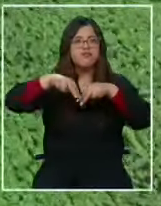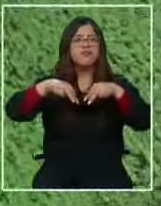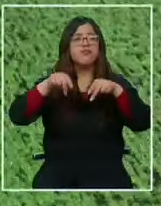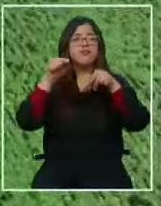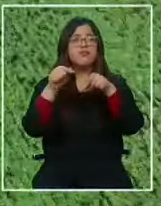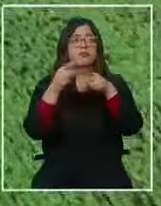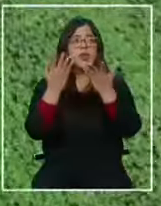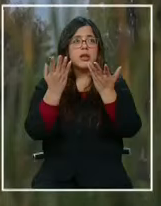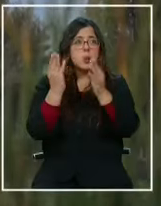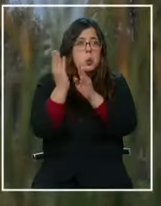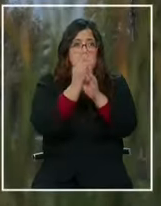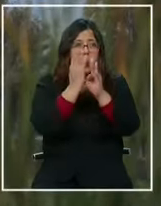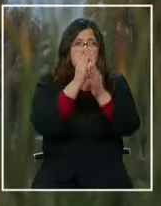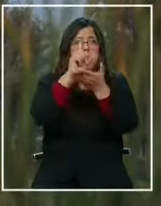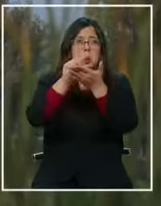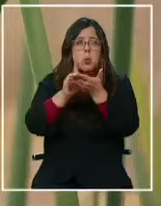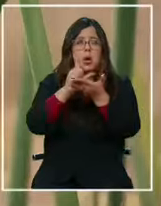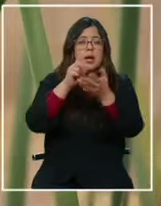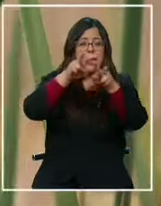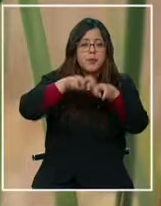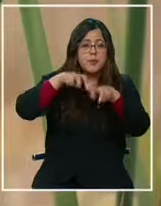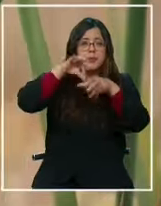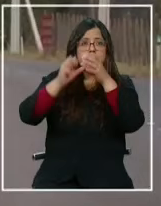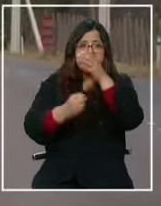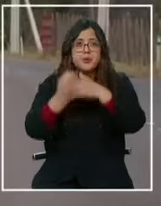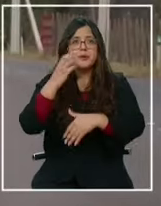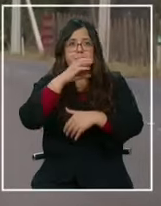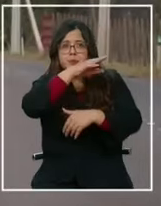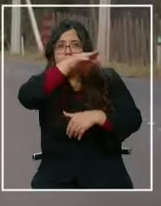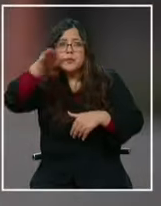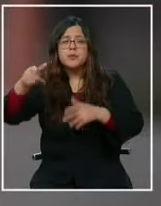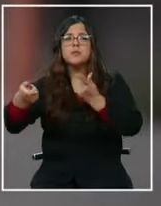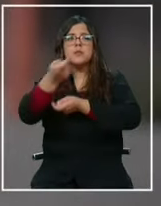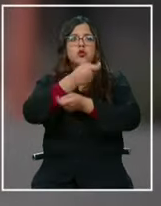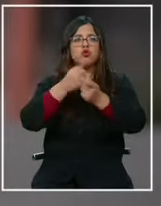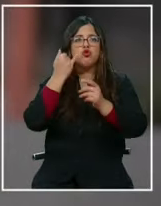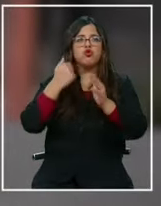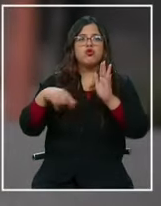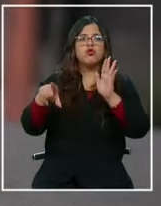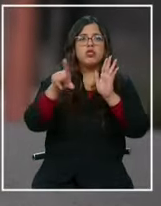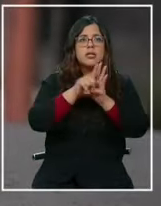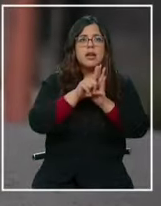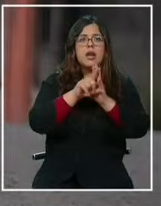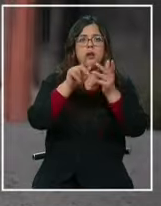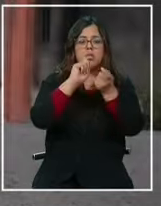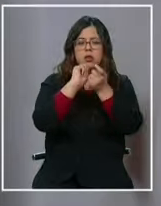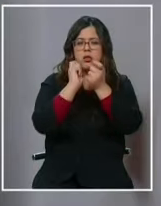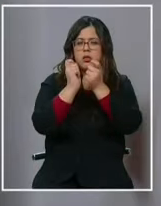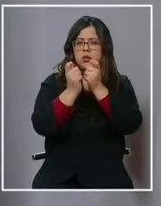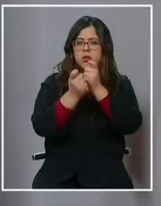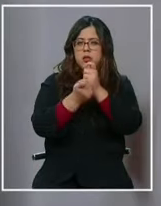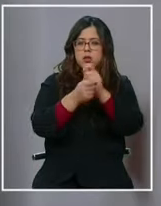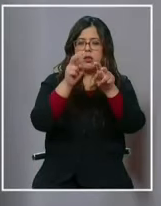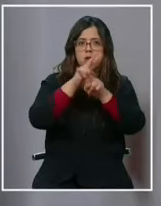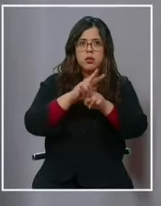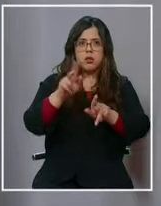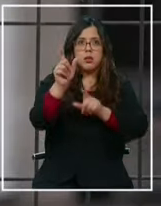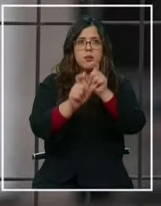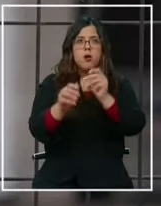entre sectores agrícolas y rurales, se desarrollaba un secreto negocio ilegal que lentamente iba alterando la tranquilidad de los vecinos